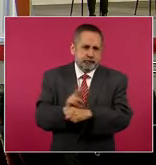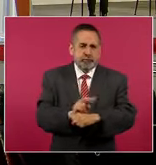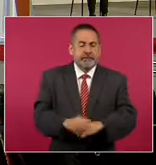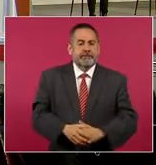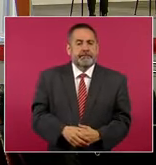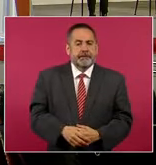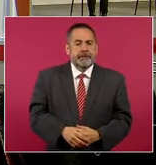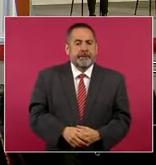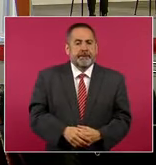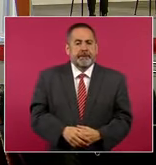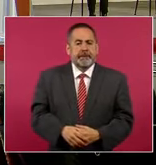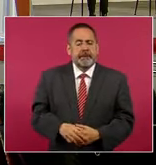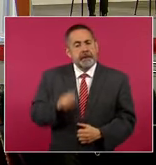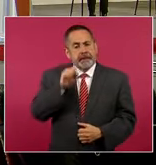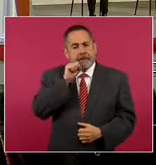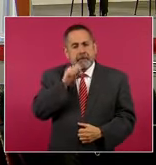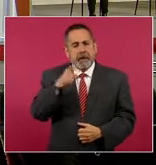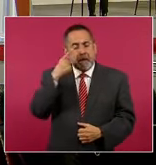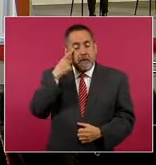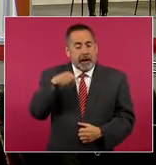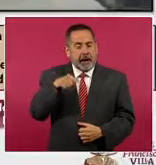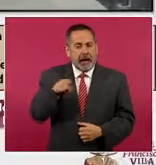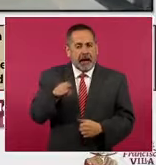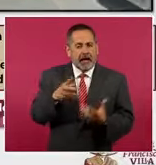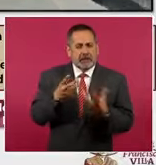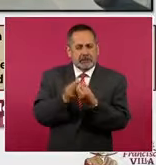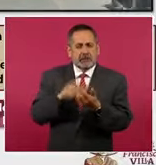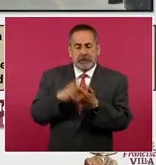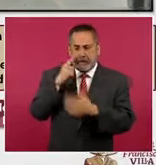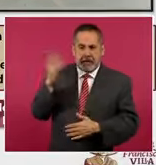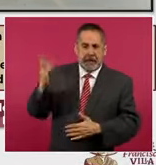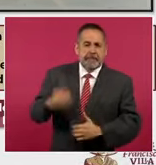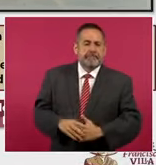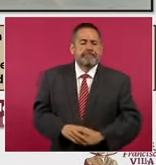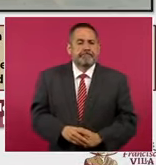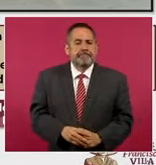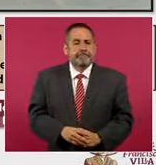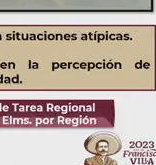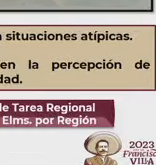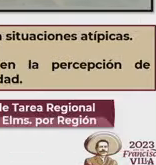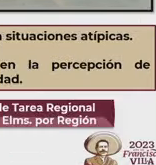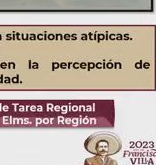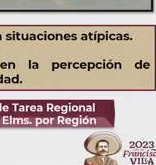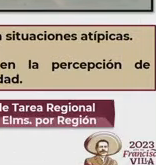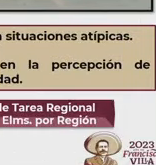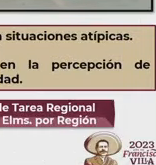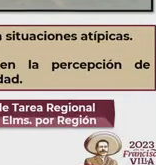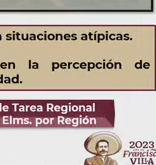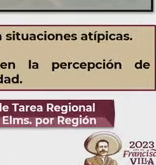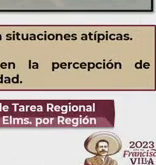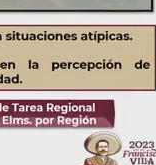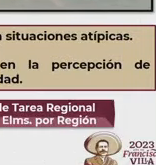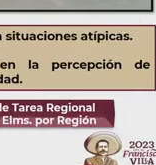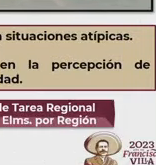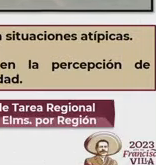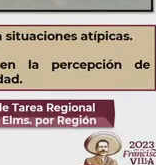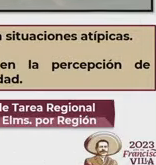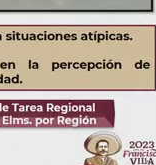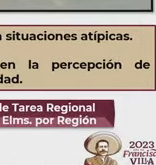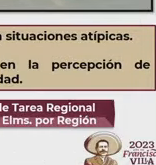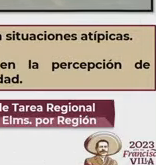También para la parte de intercepción se crearon la Fuerza de Tarea Conjunta en este 2022,